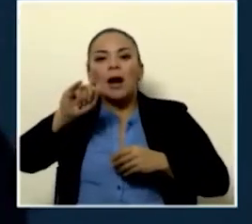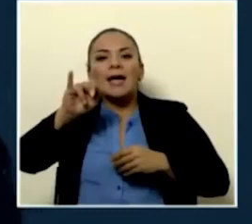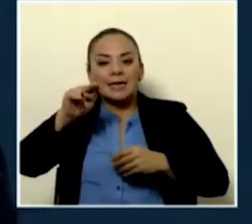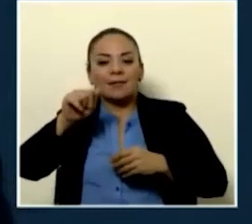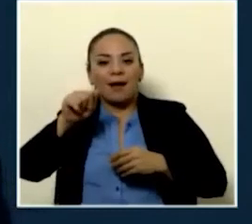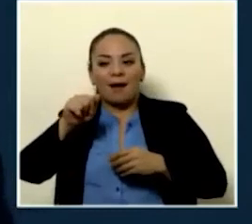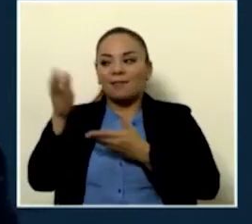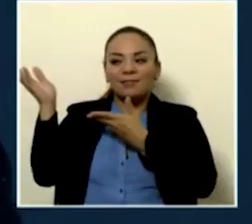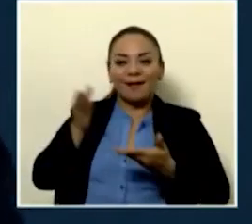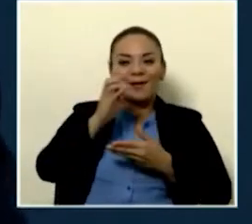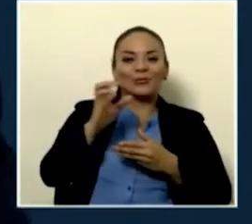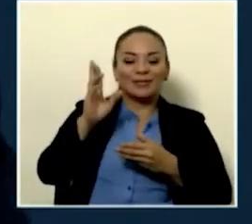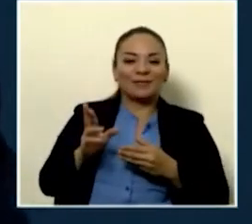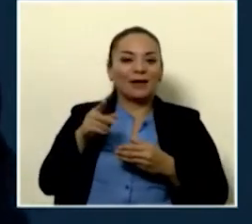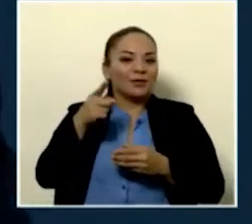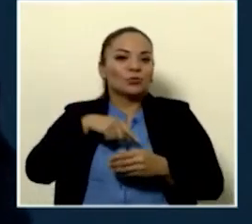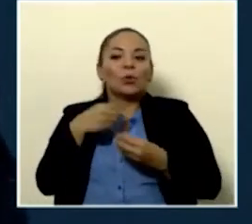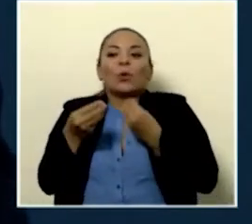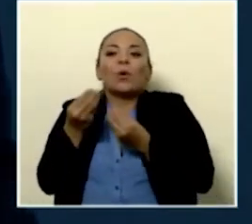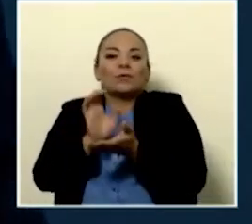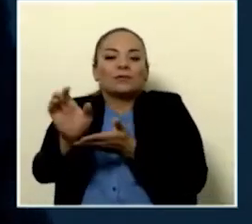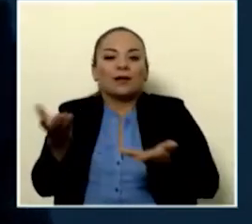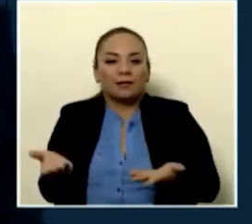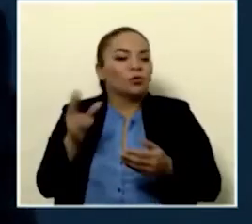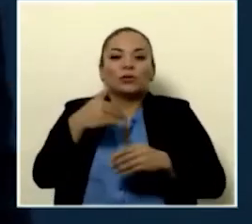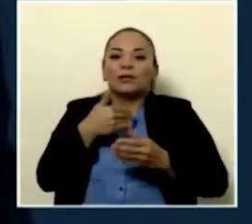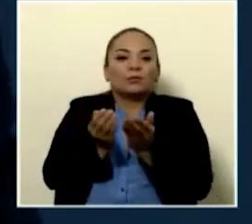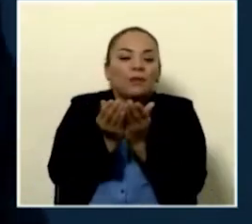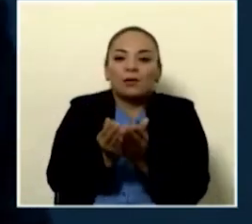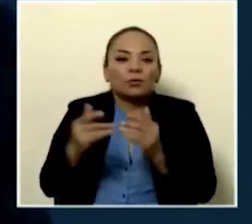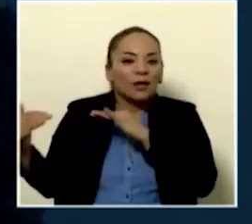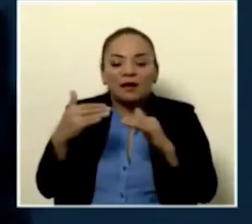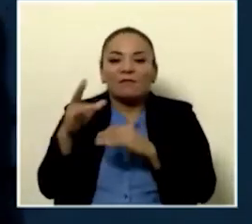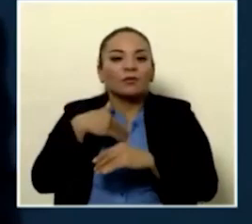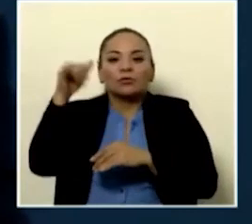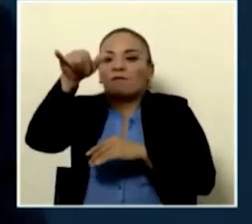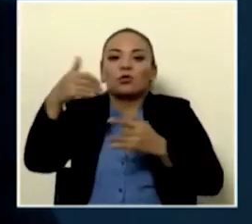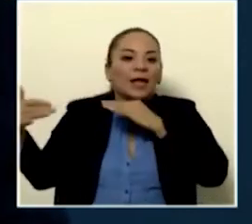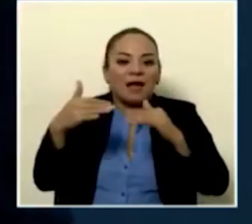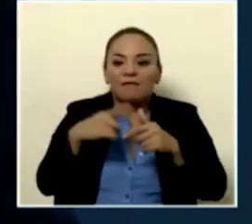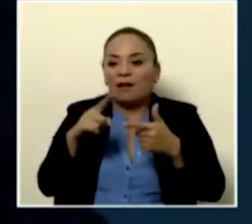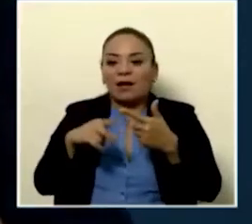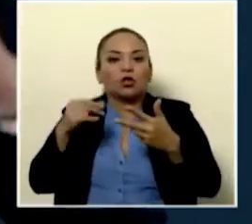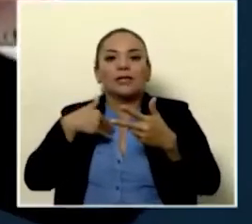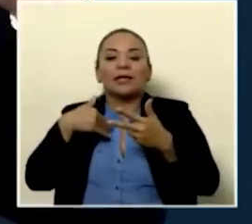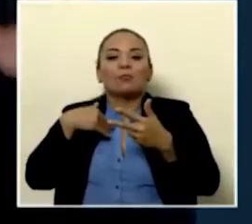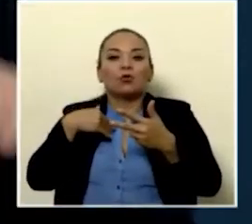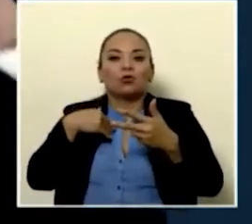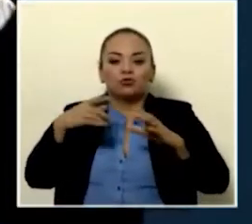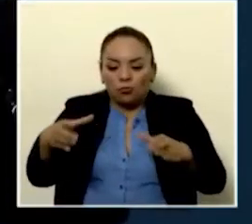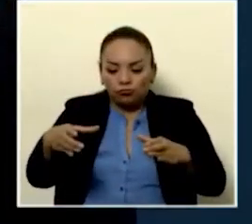evitar logísticamente, porque no tenemos armada, no tenemos barcos de guerra, no tenemos aviones de guerra, no tenemos radares, es una